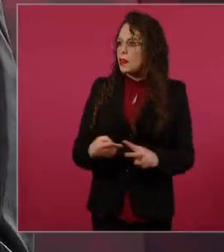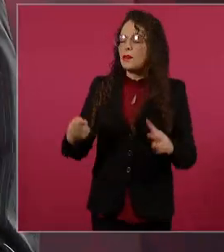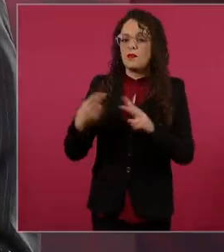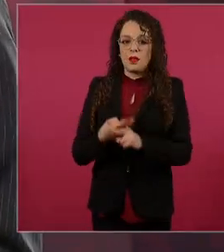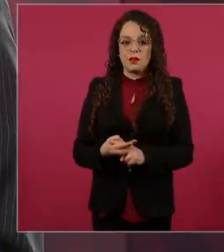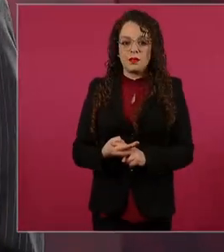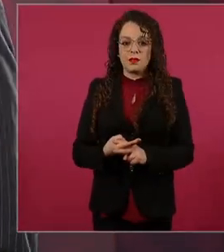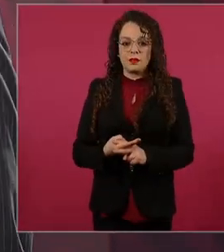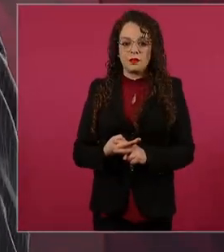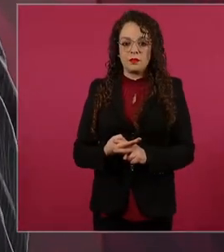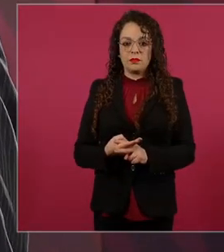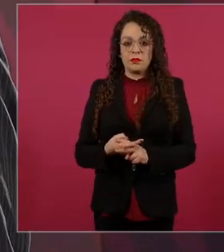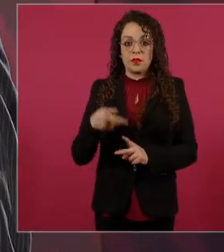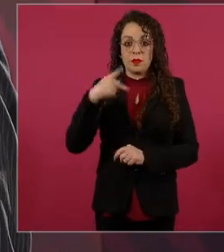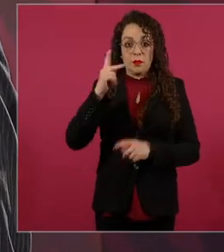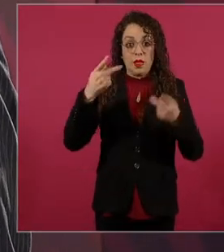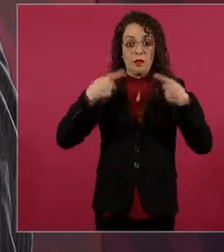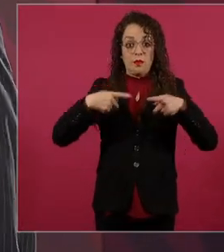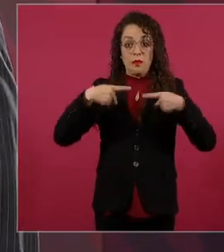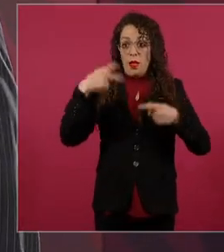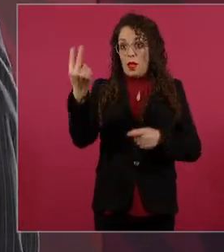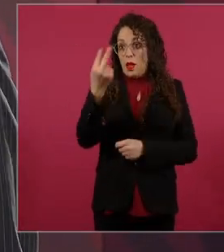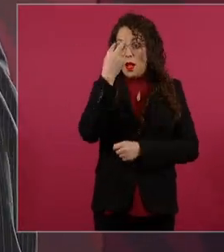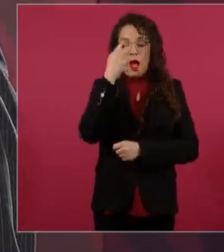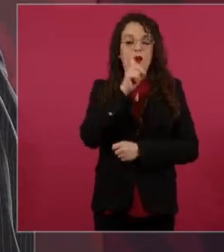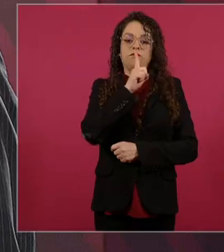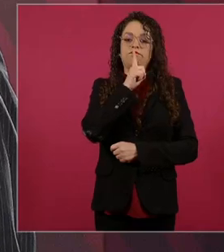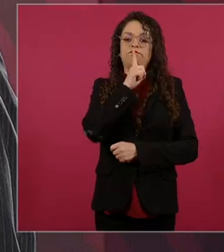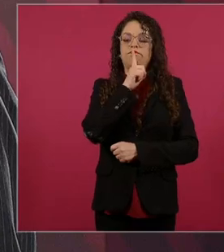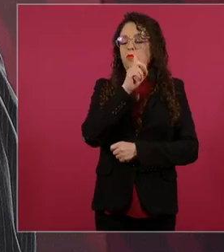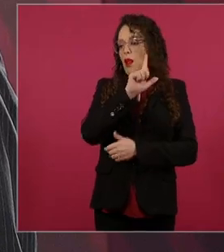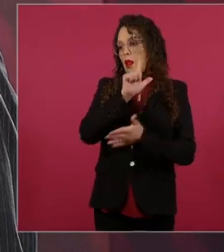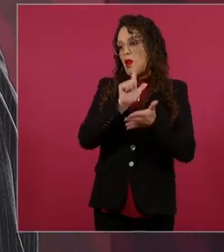públicamente la ley es la ley